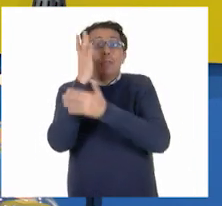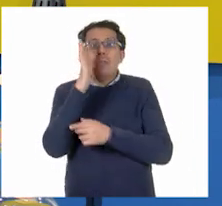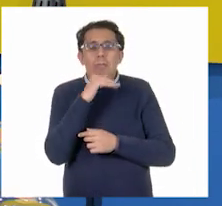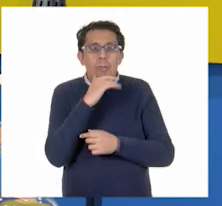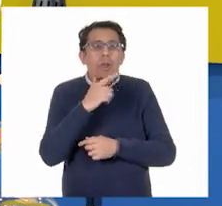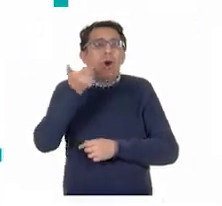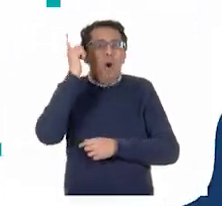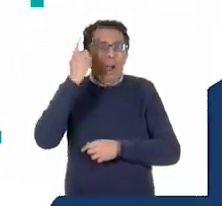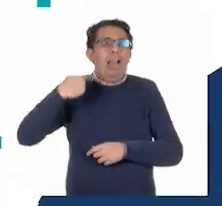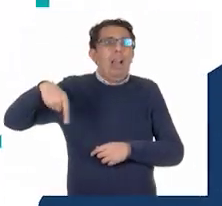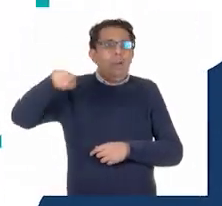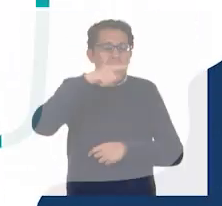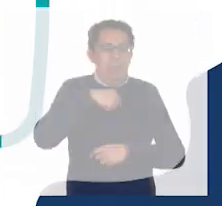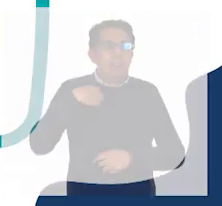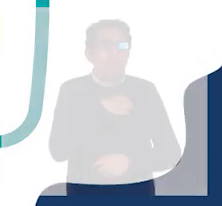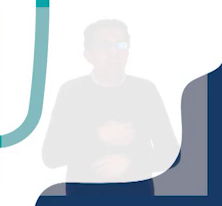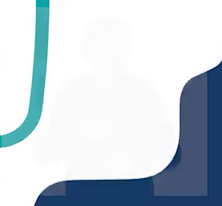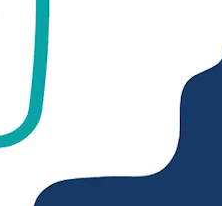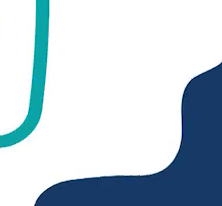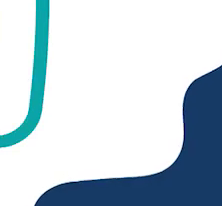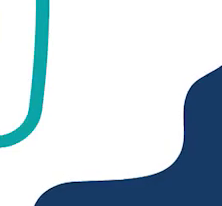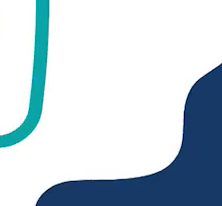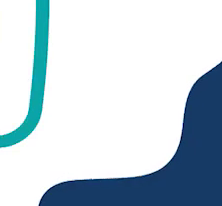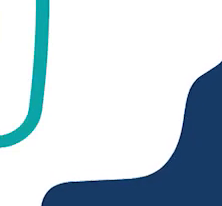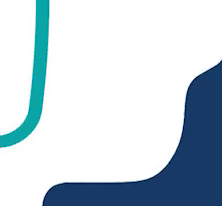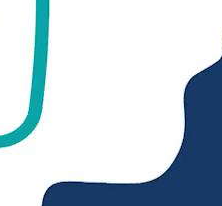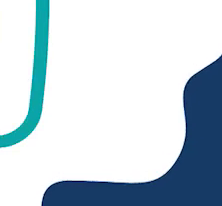tanto como nosotras.